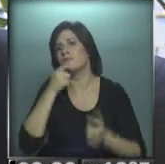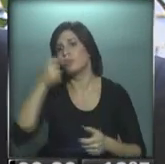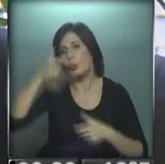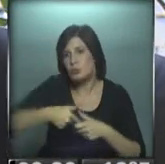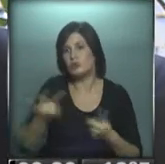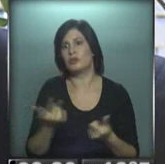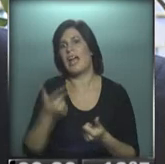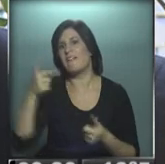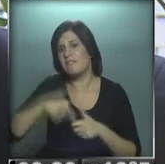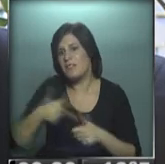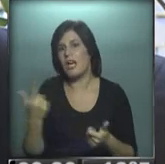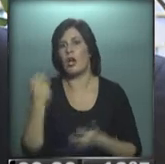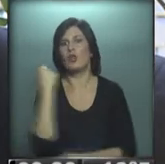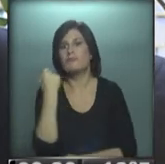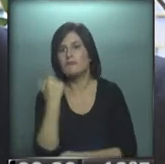líquidos,